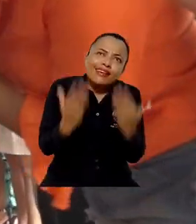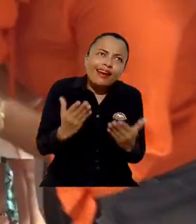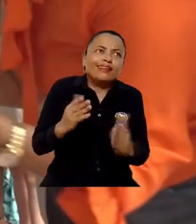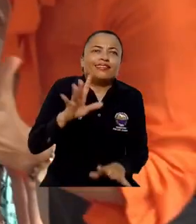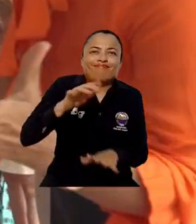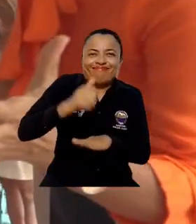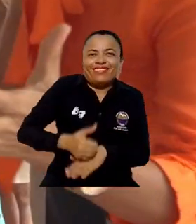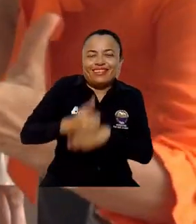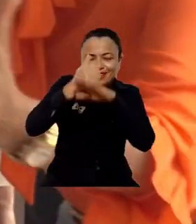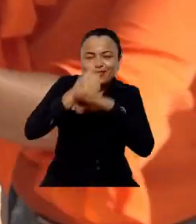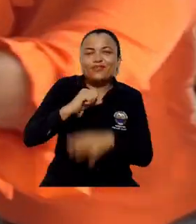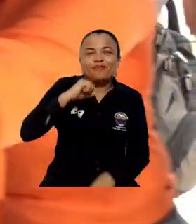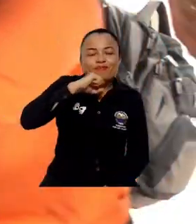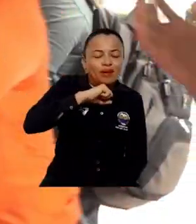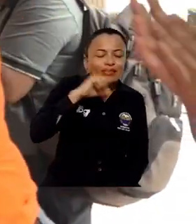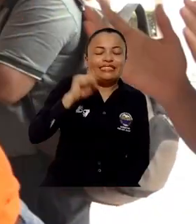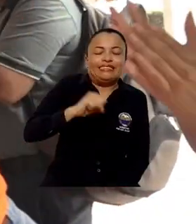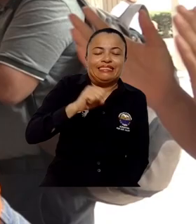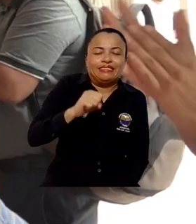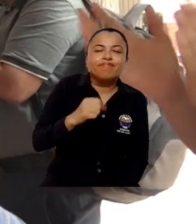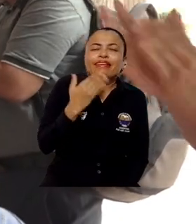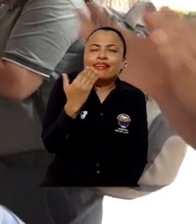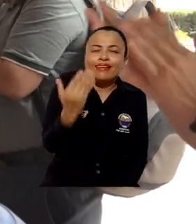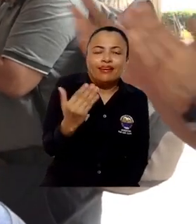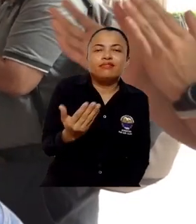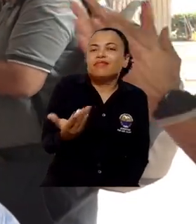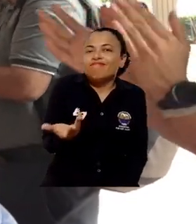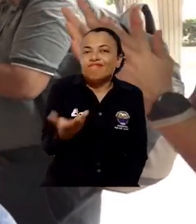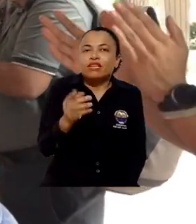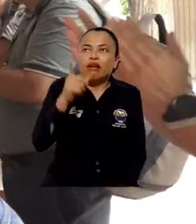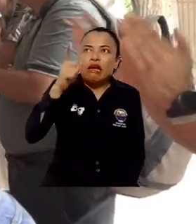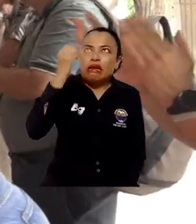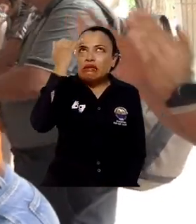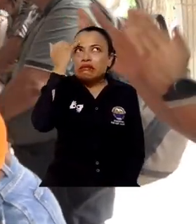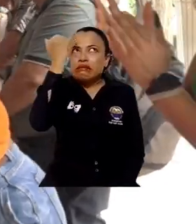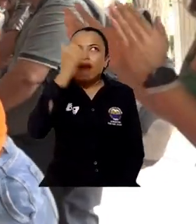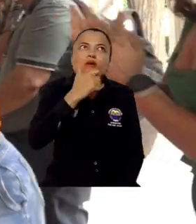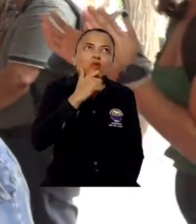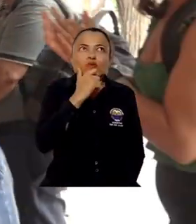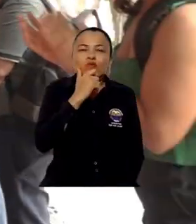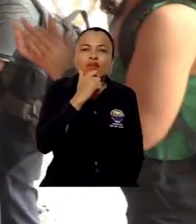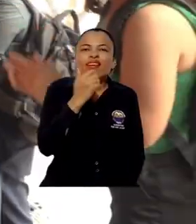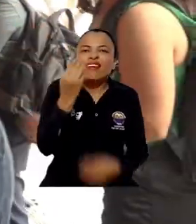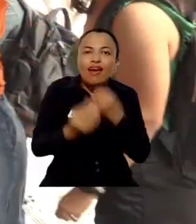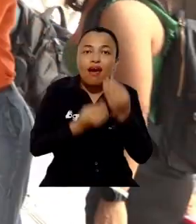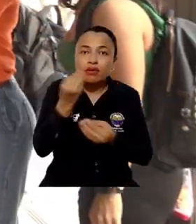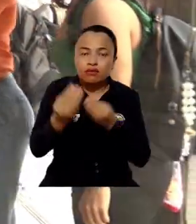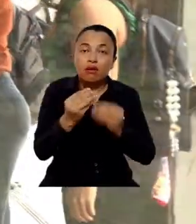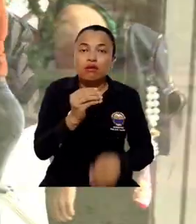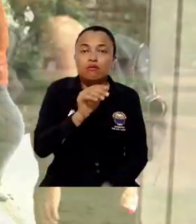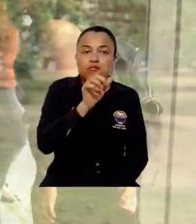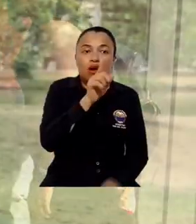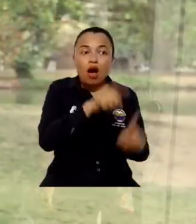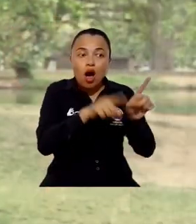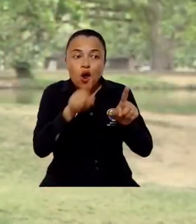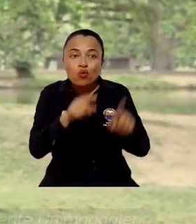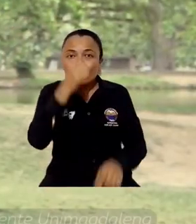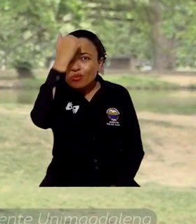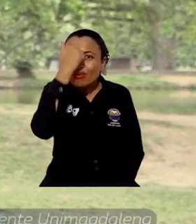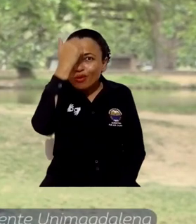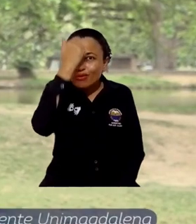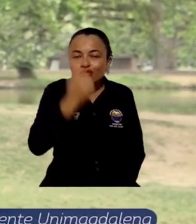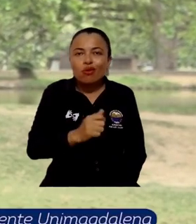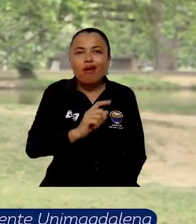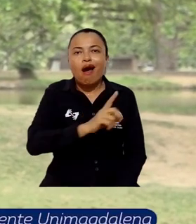Agradecimiento al rector, a Pablo Vera, que tuvo la iniciativa de que